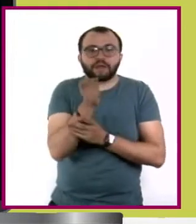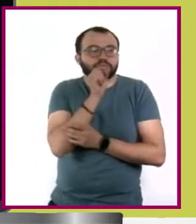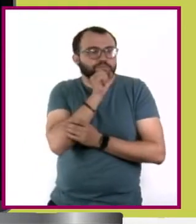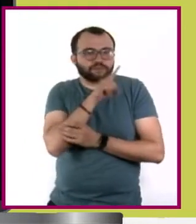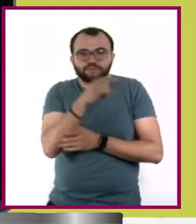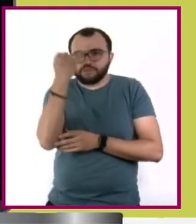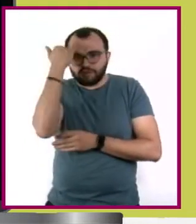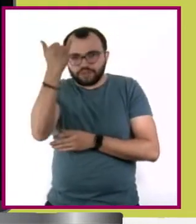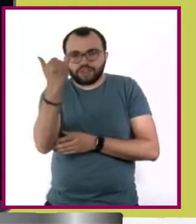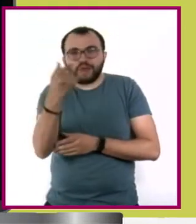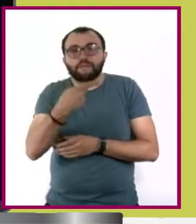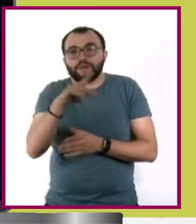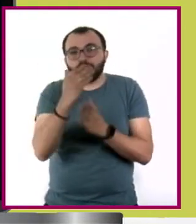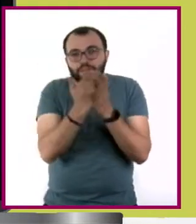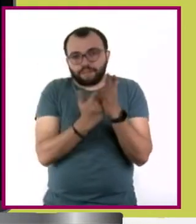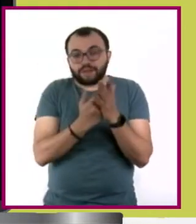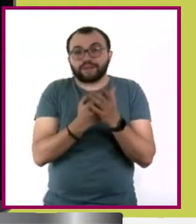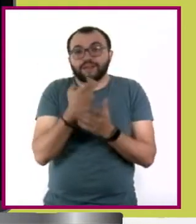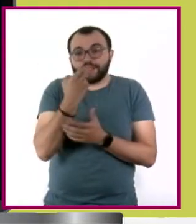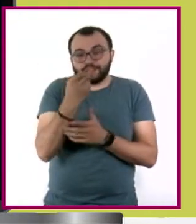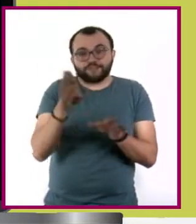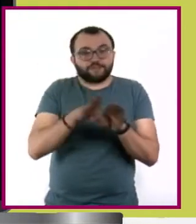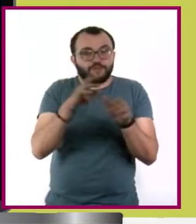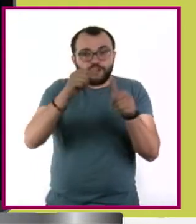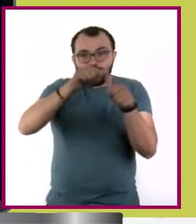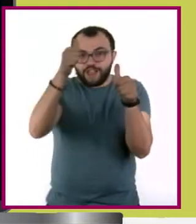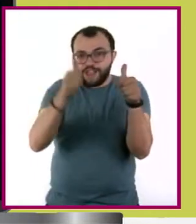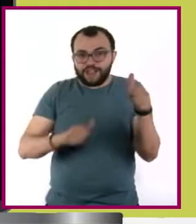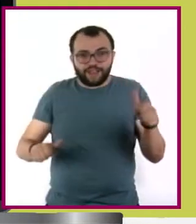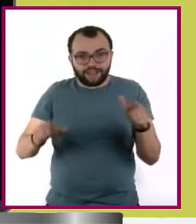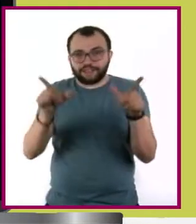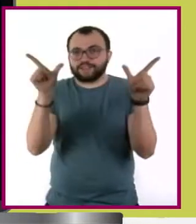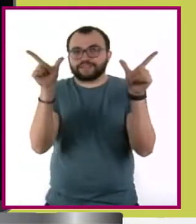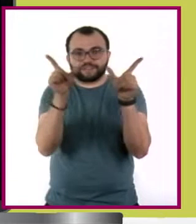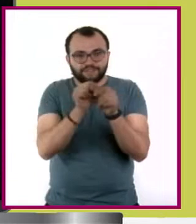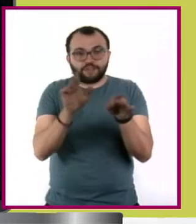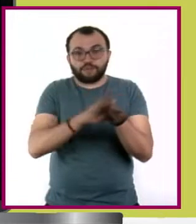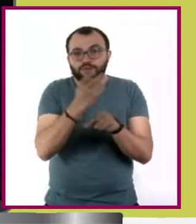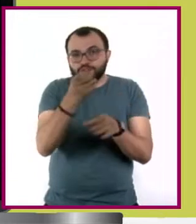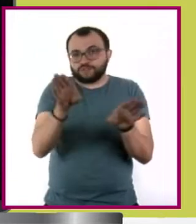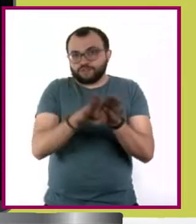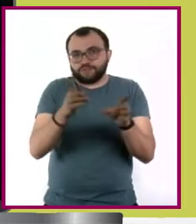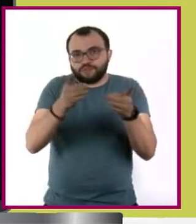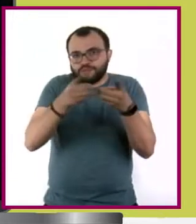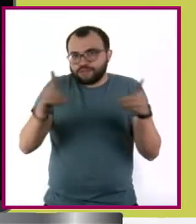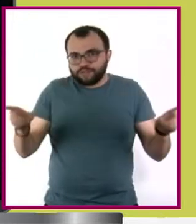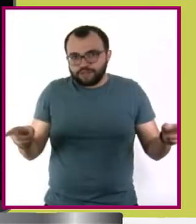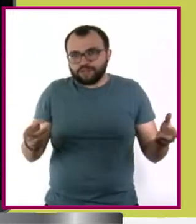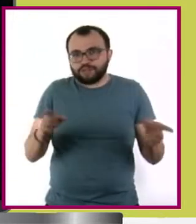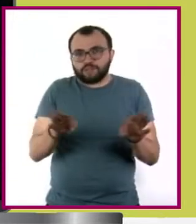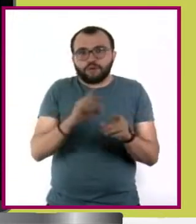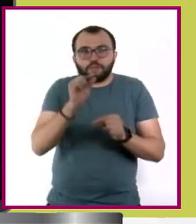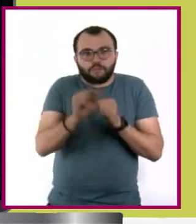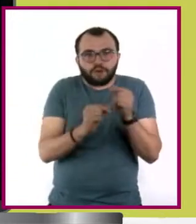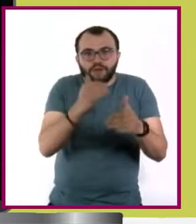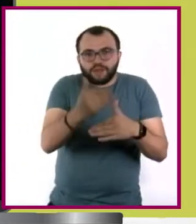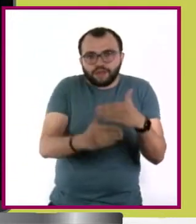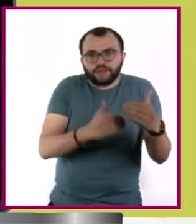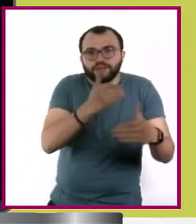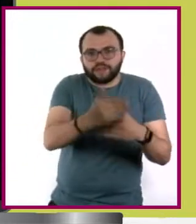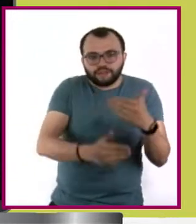idea. El arte de resumir, porque finalmente es algo que se desarrolla, que se va adquiriendo, ¿no? Pues consiste en eso,